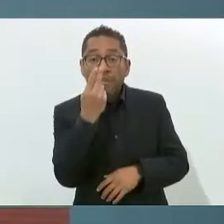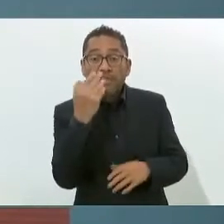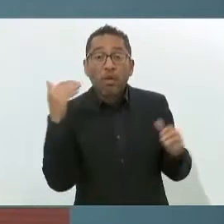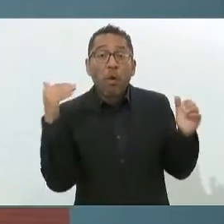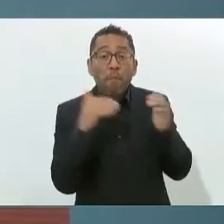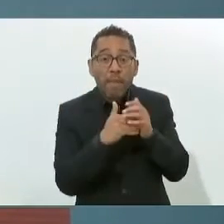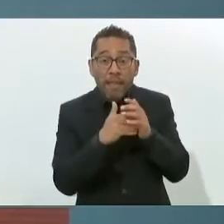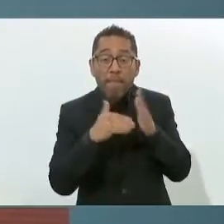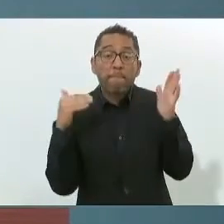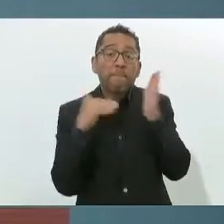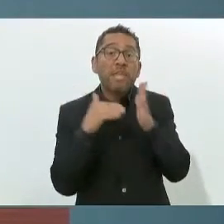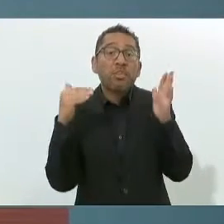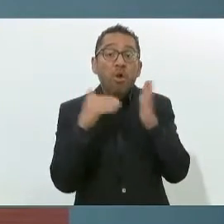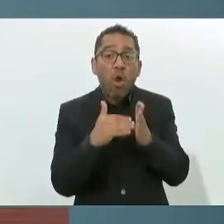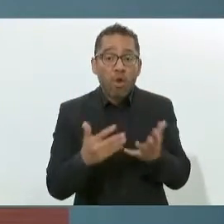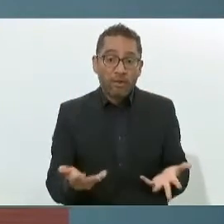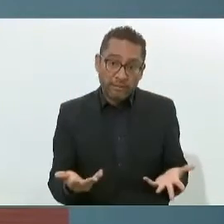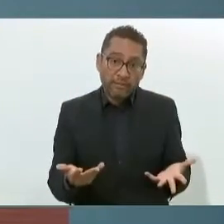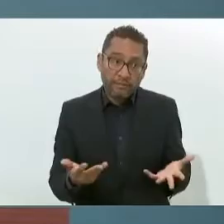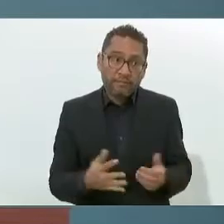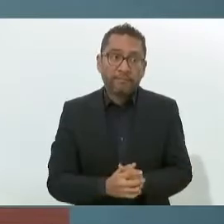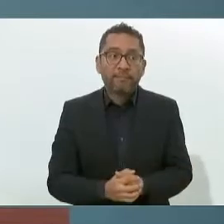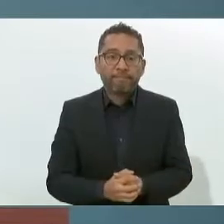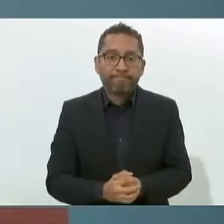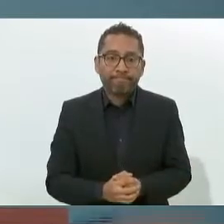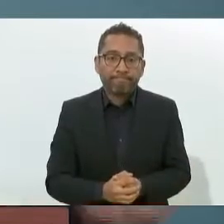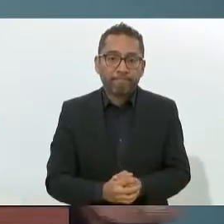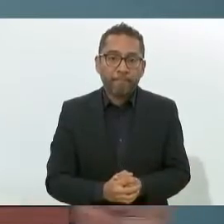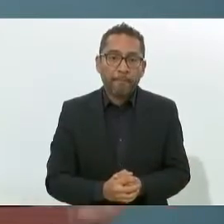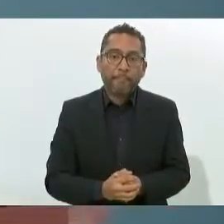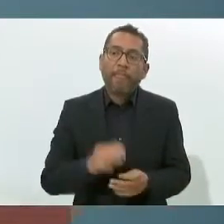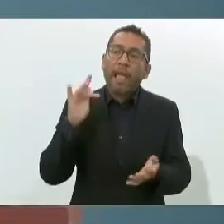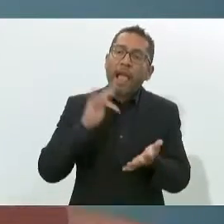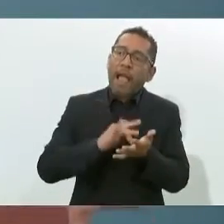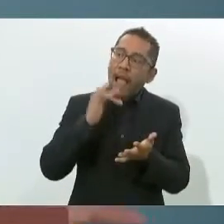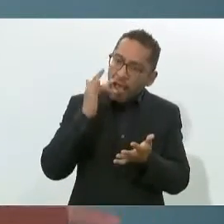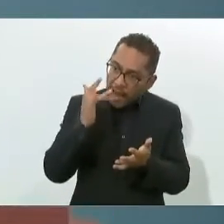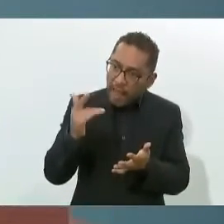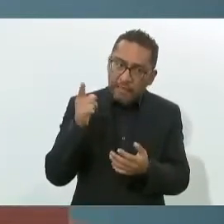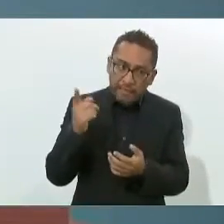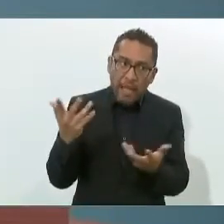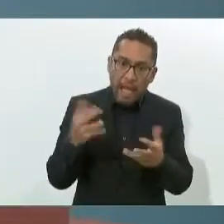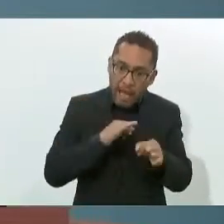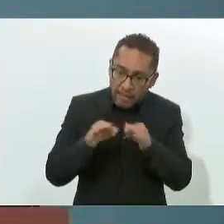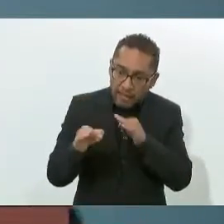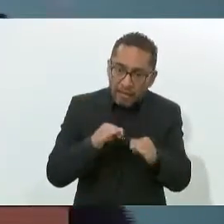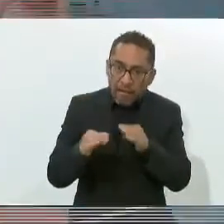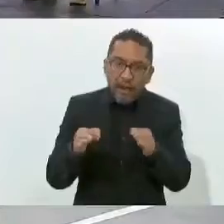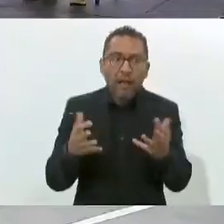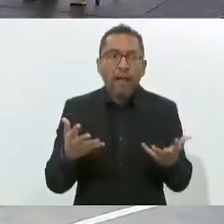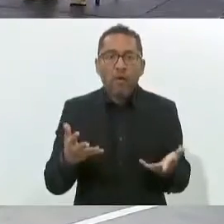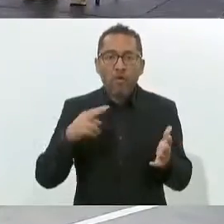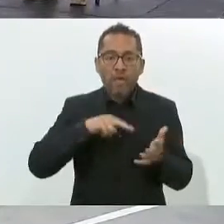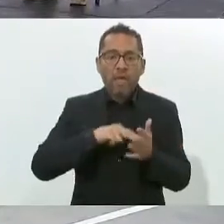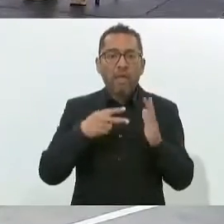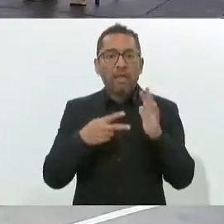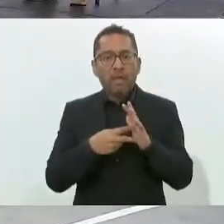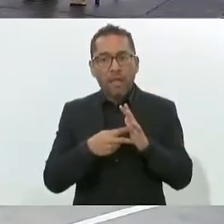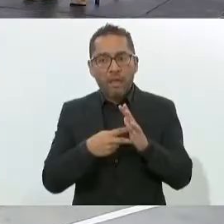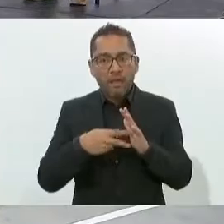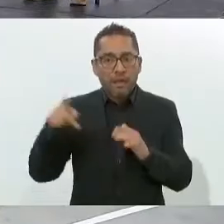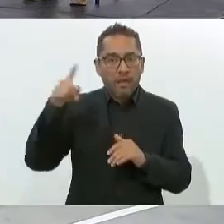225,000 millones de pesos. Gracias al trabajo de los ingenieros